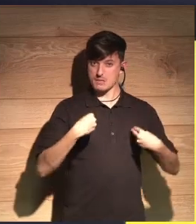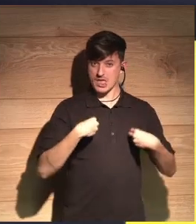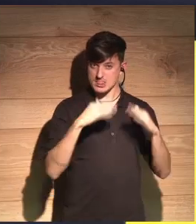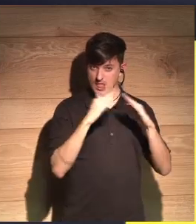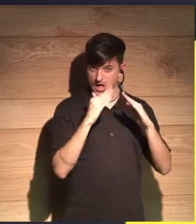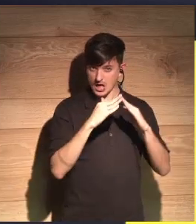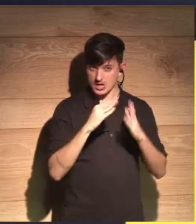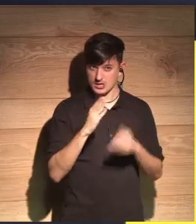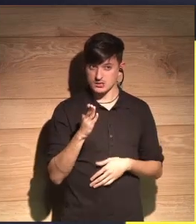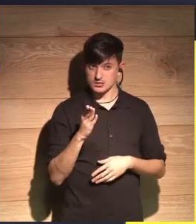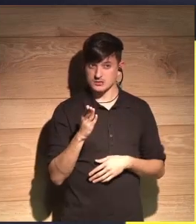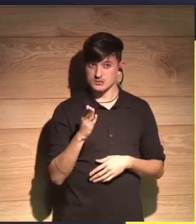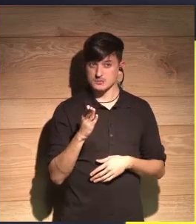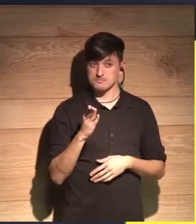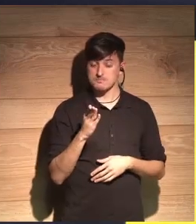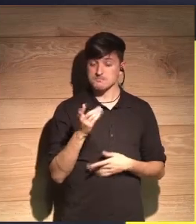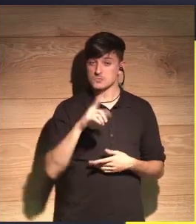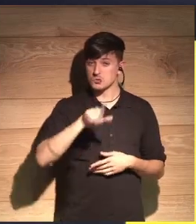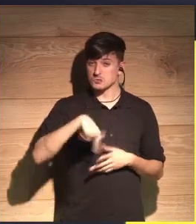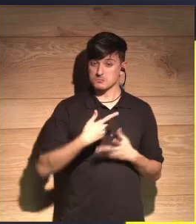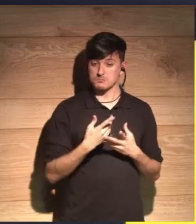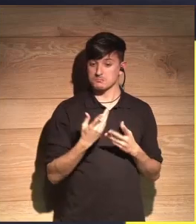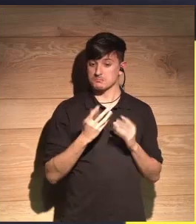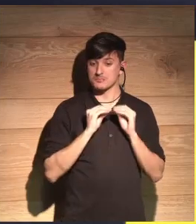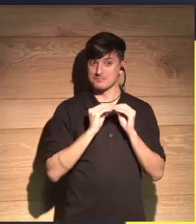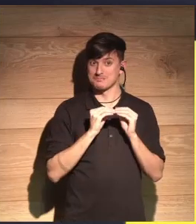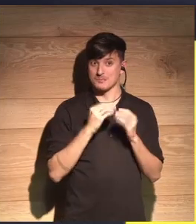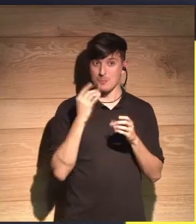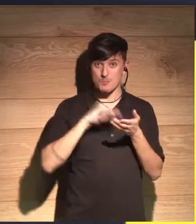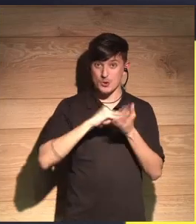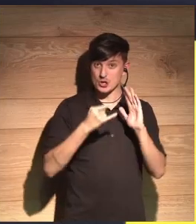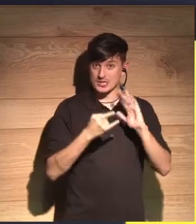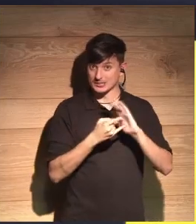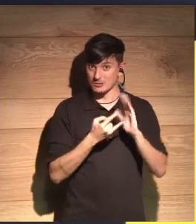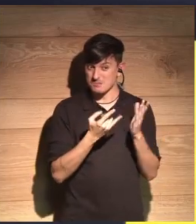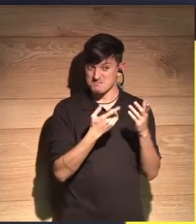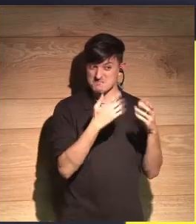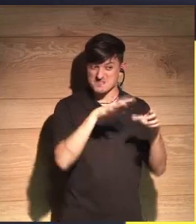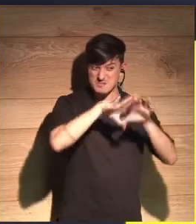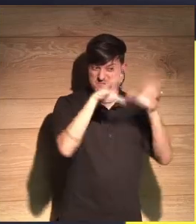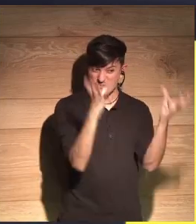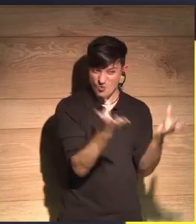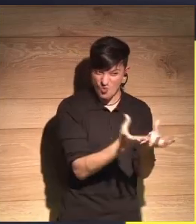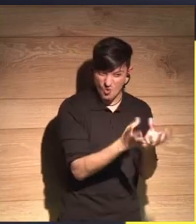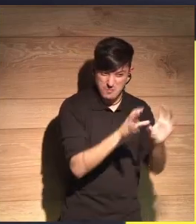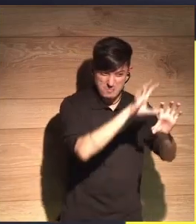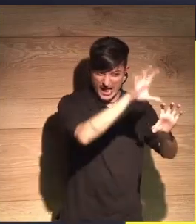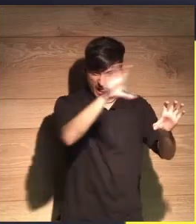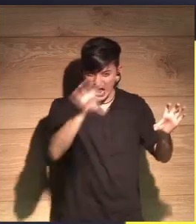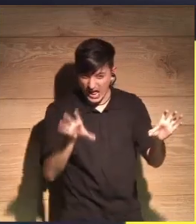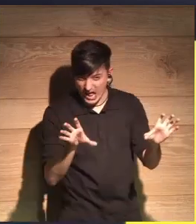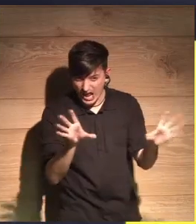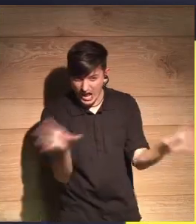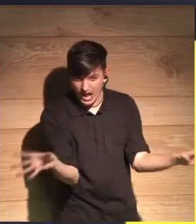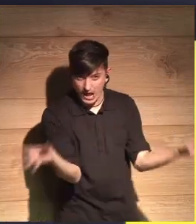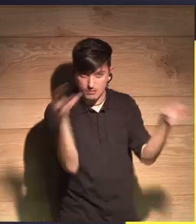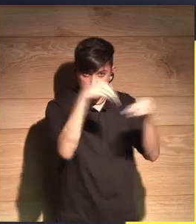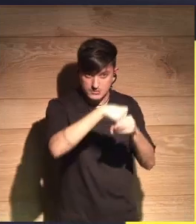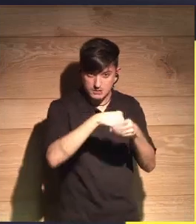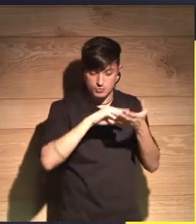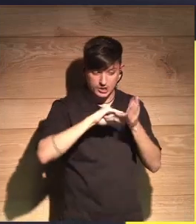sentido la y la faja ni hemos hecho un proyecto que realmente incluye muchas partes del mundo donde nos hemos fijado como